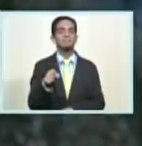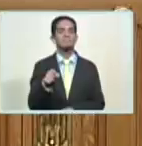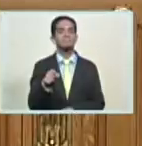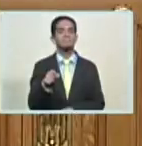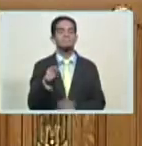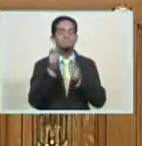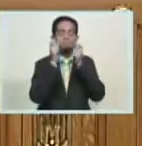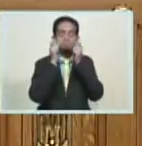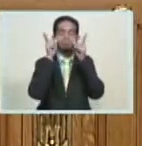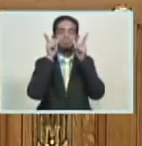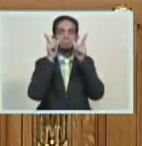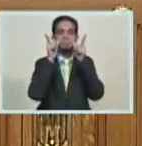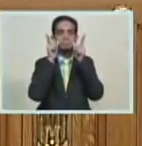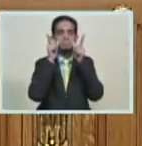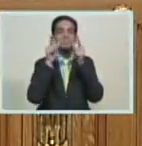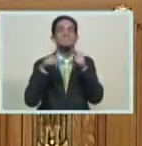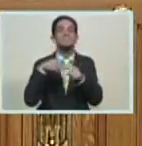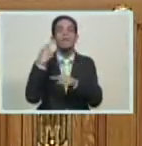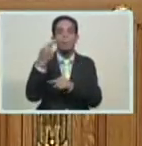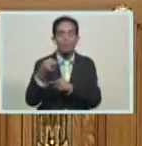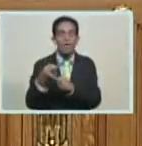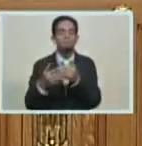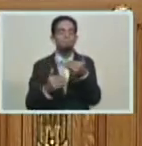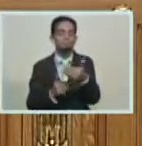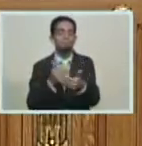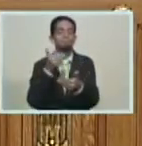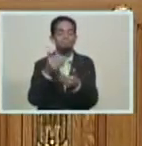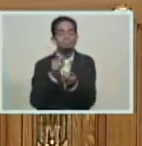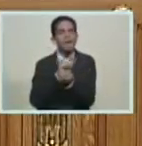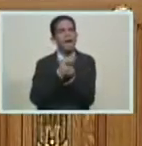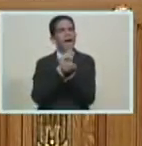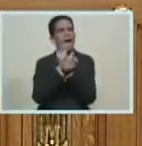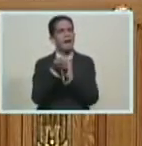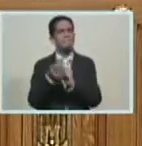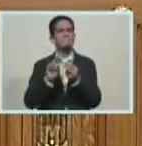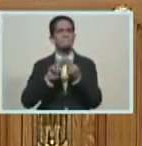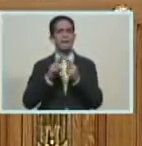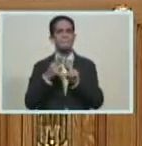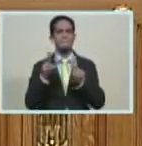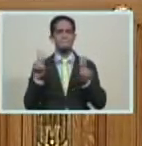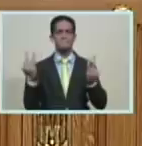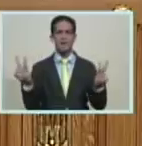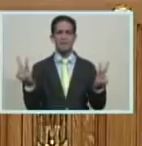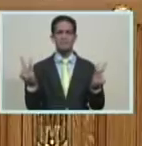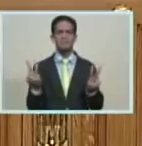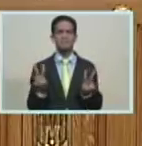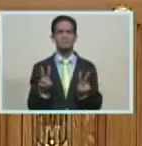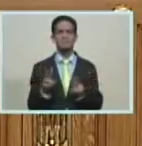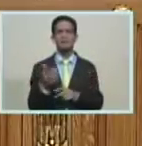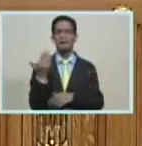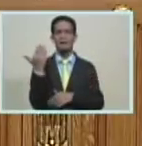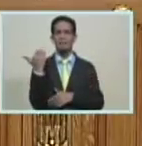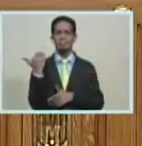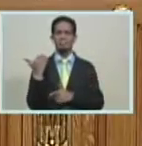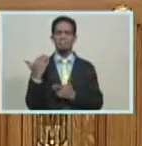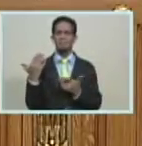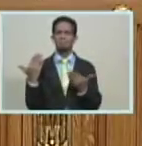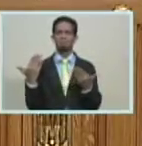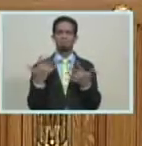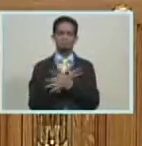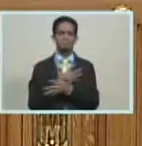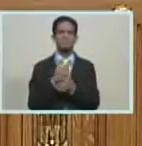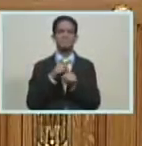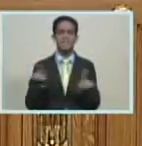Y sorprende con un proceso de pacificación que no logró abarcar a toda la izquierda venezolana, porque había una